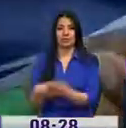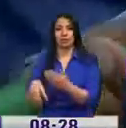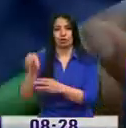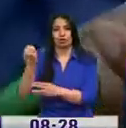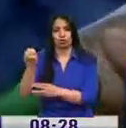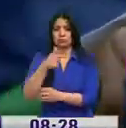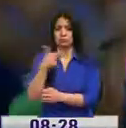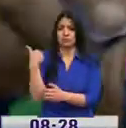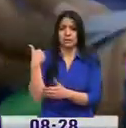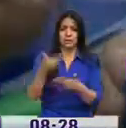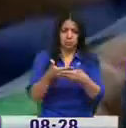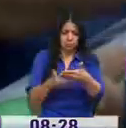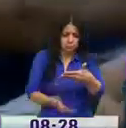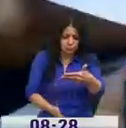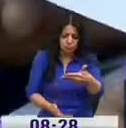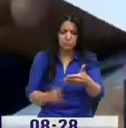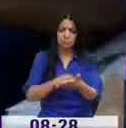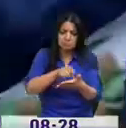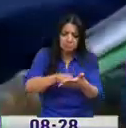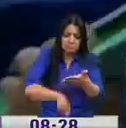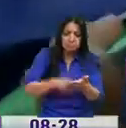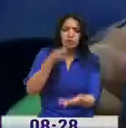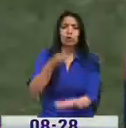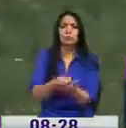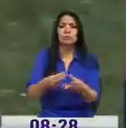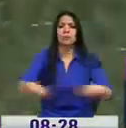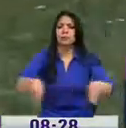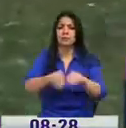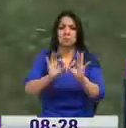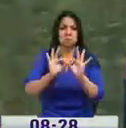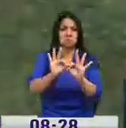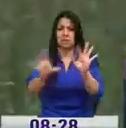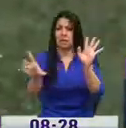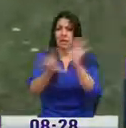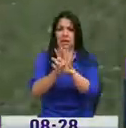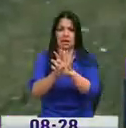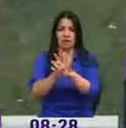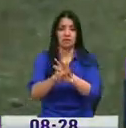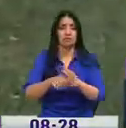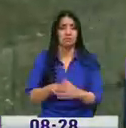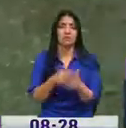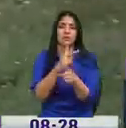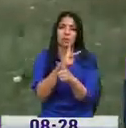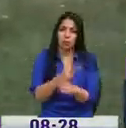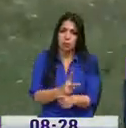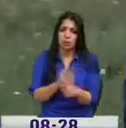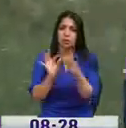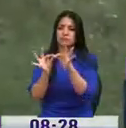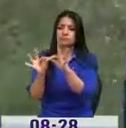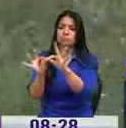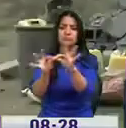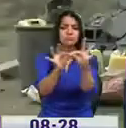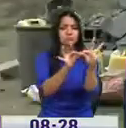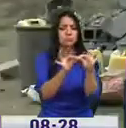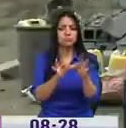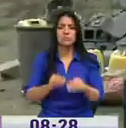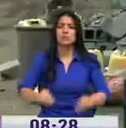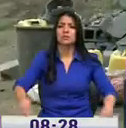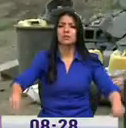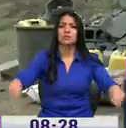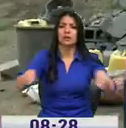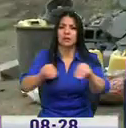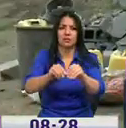tendrían todos los documentos que acreditan la compra del bien. Desde entonces han cuidado y mantenido el terreno, hecho que